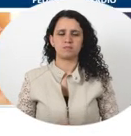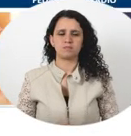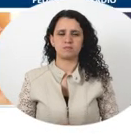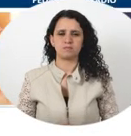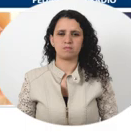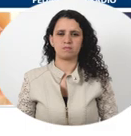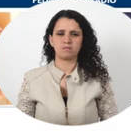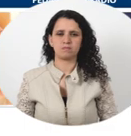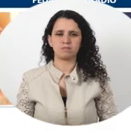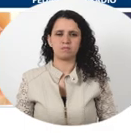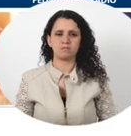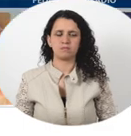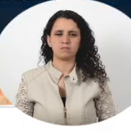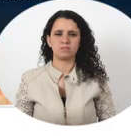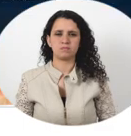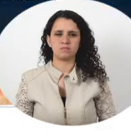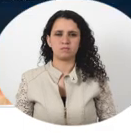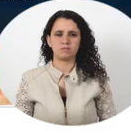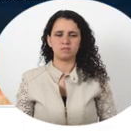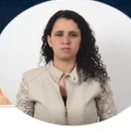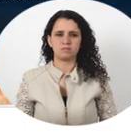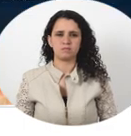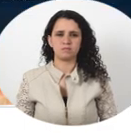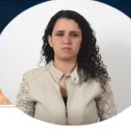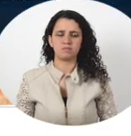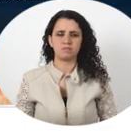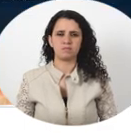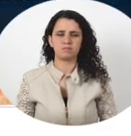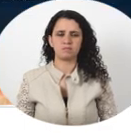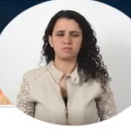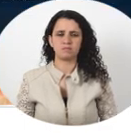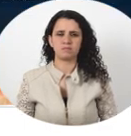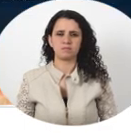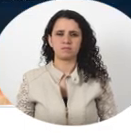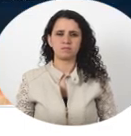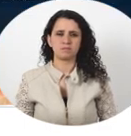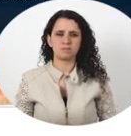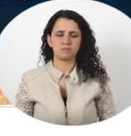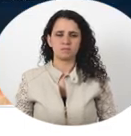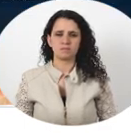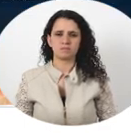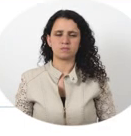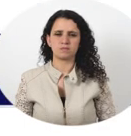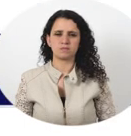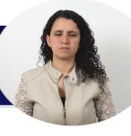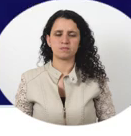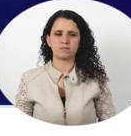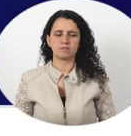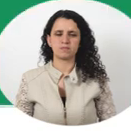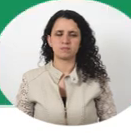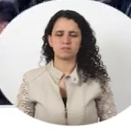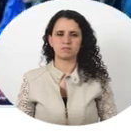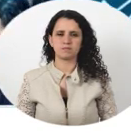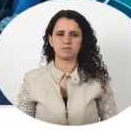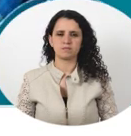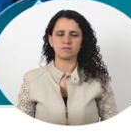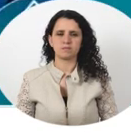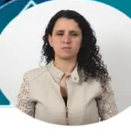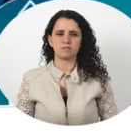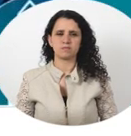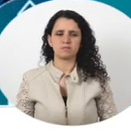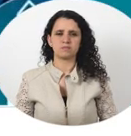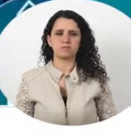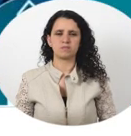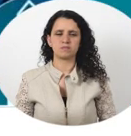www.pedagogica.edu.co, luego a la universidad, enseguida a elecciones y designaciones y luego a la Asamblea Nacional para la Elección